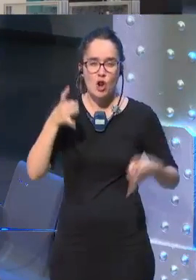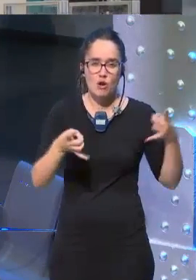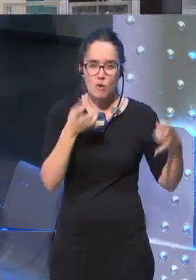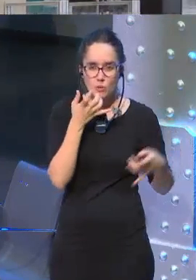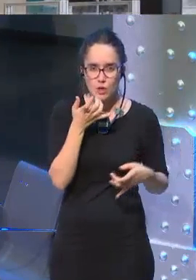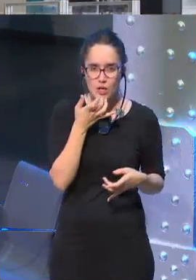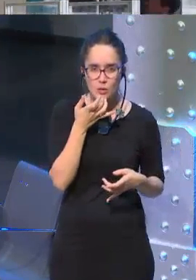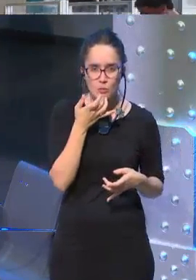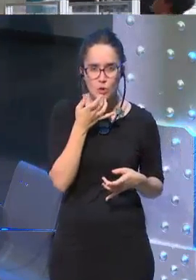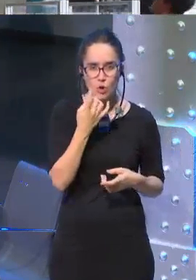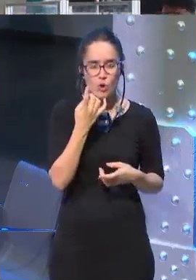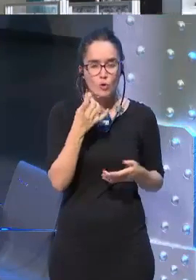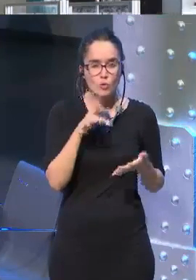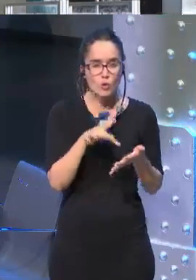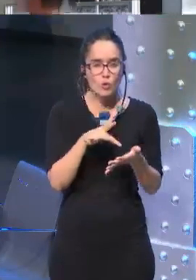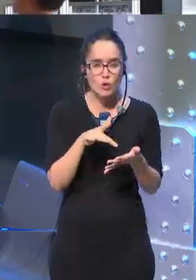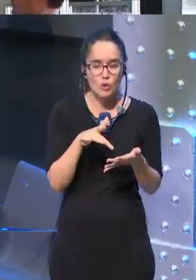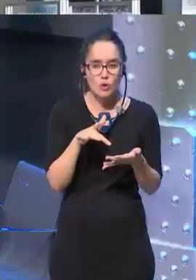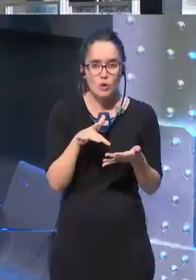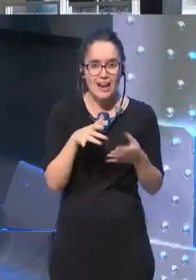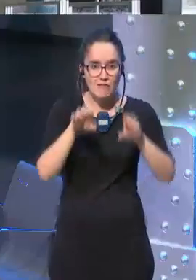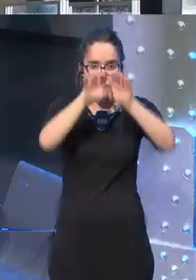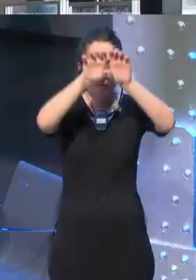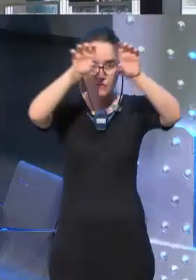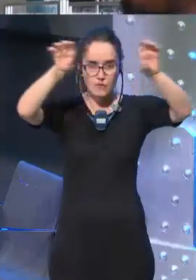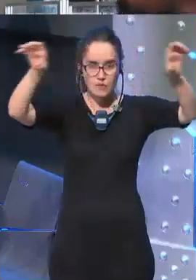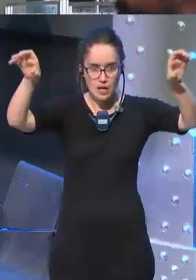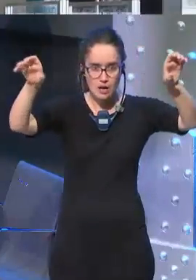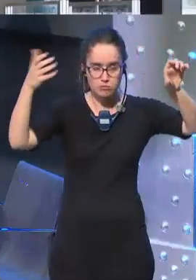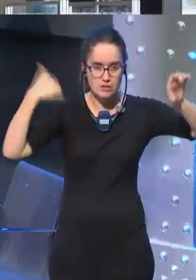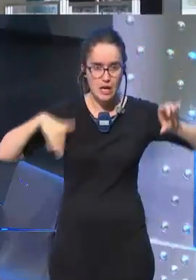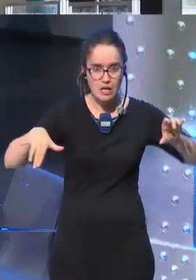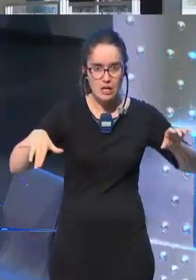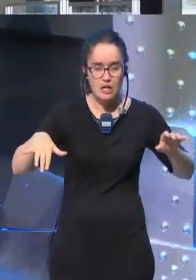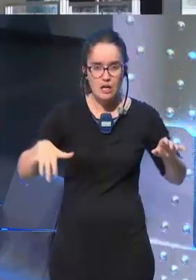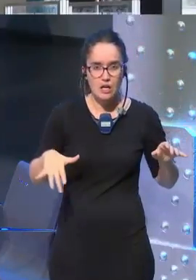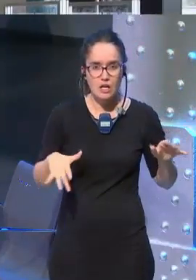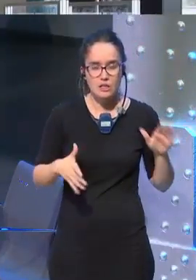ejemplo, una vez que coloca la viga, se